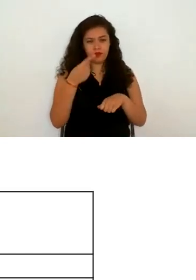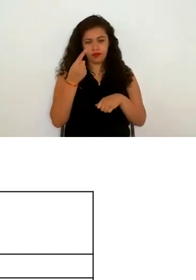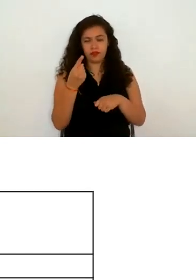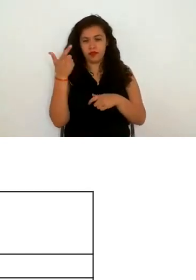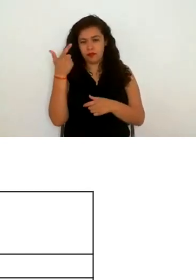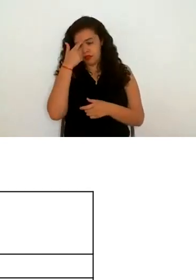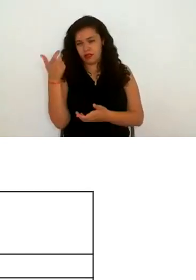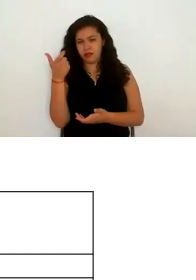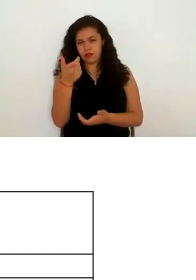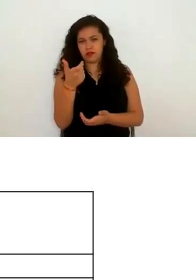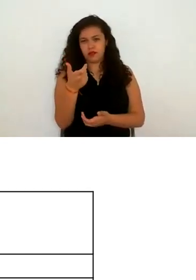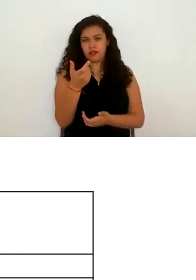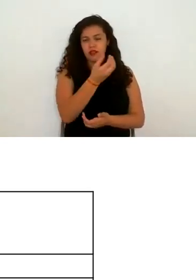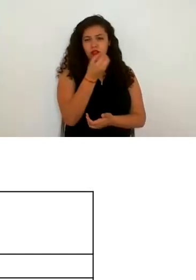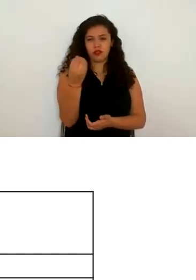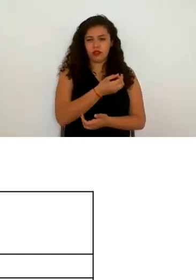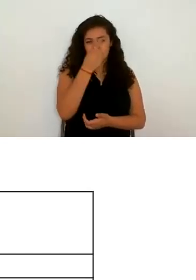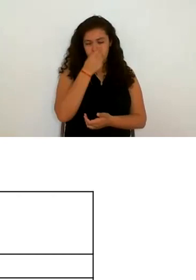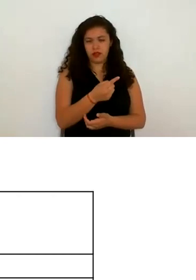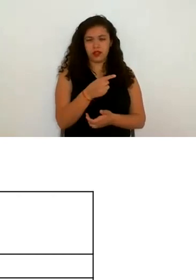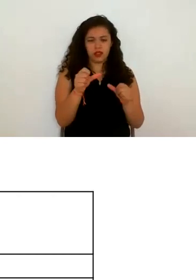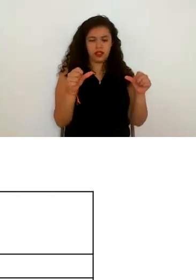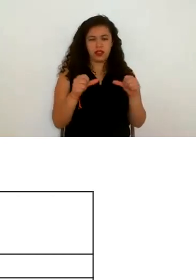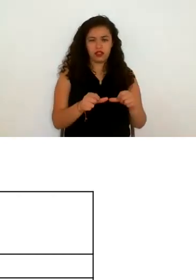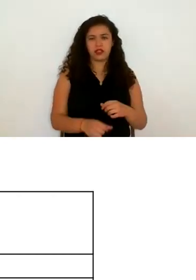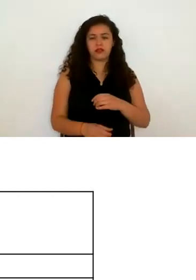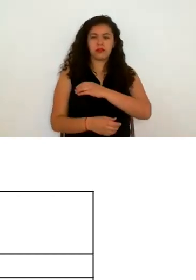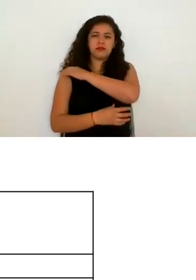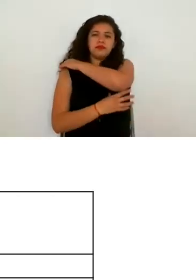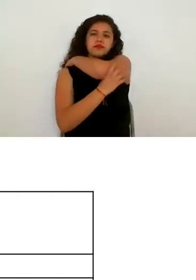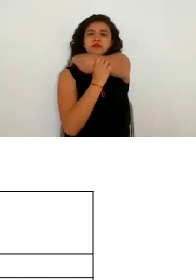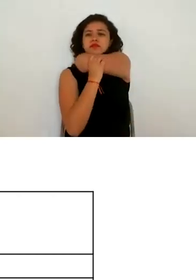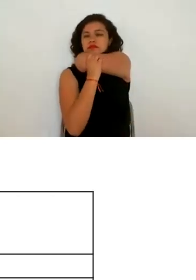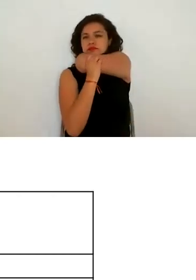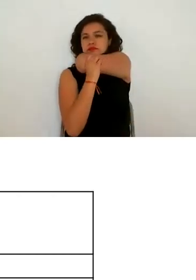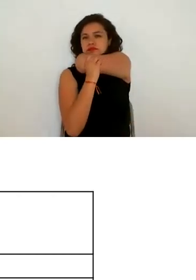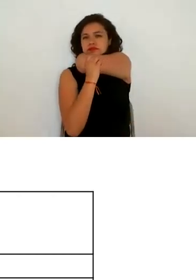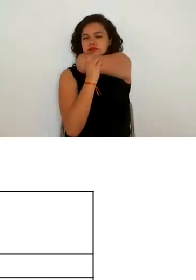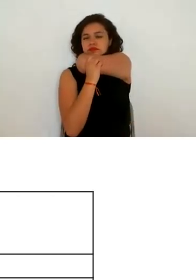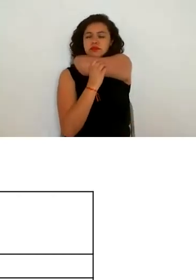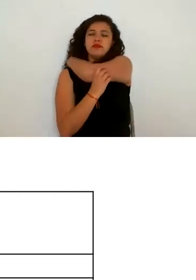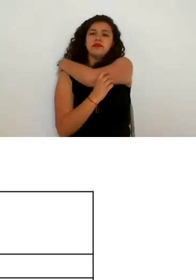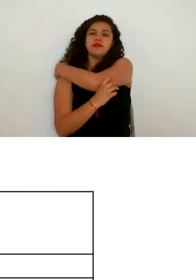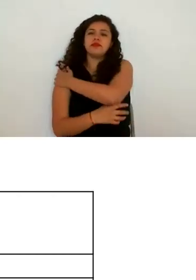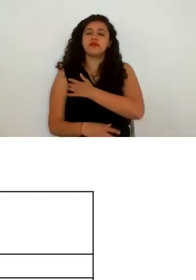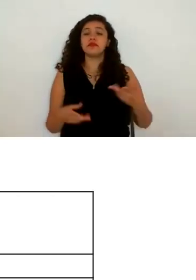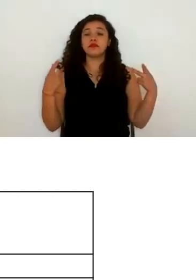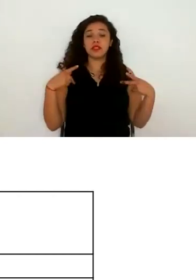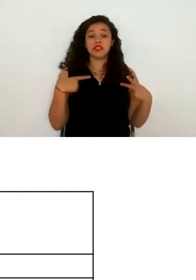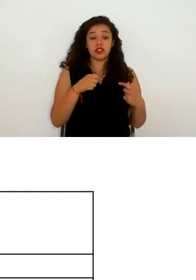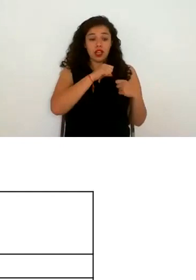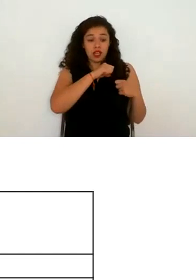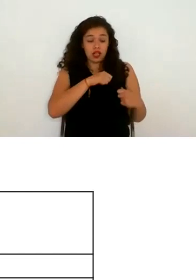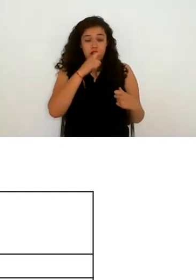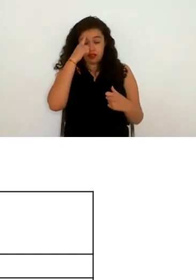hacer un número consecutivo de ingresos por año. Pero eso ya lo establecería el responsable del resguardo